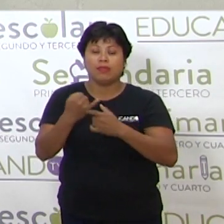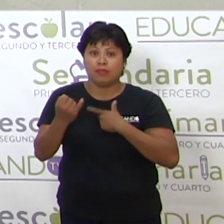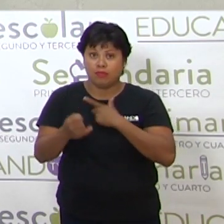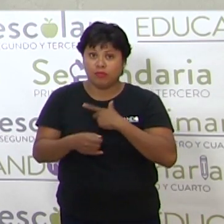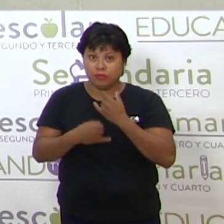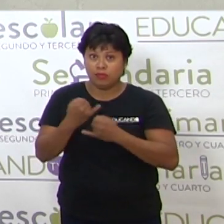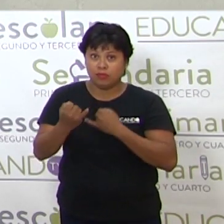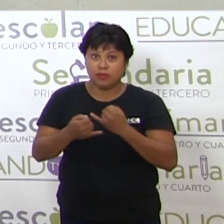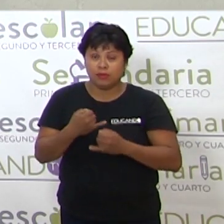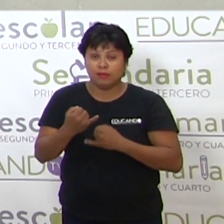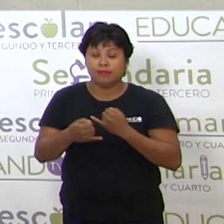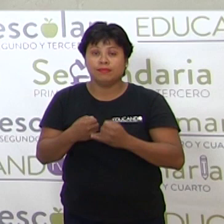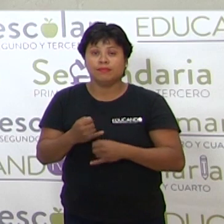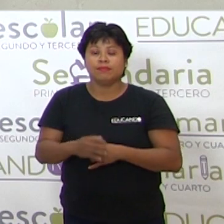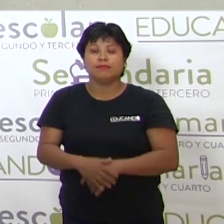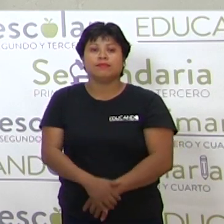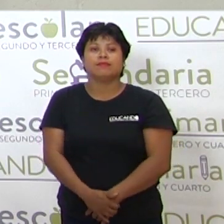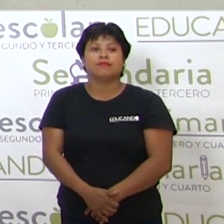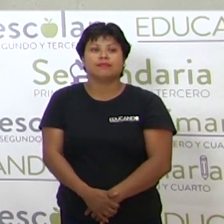jugar